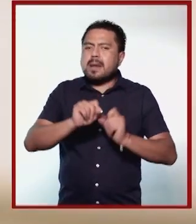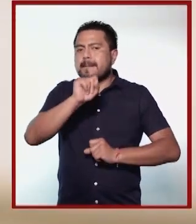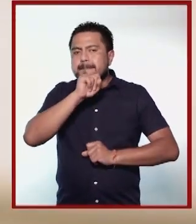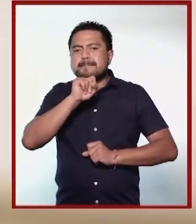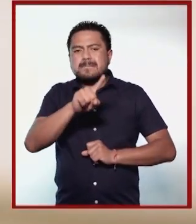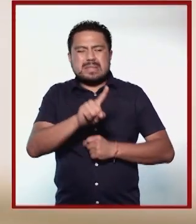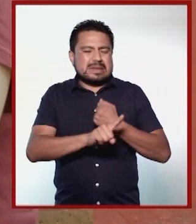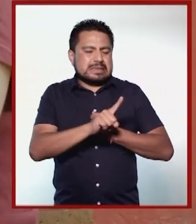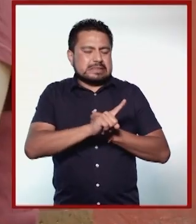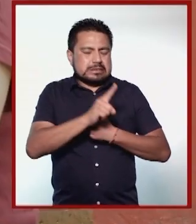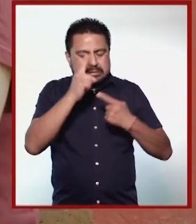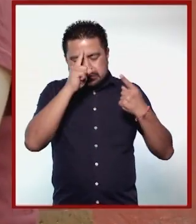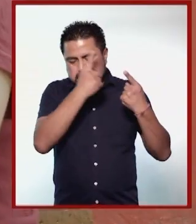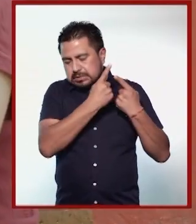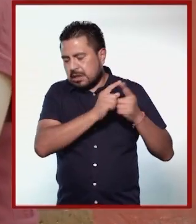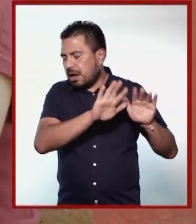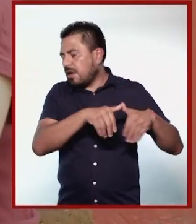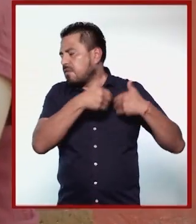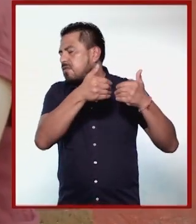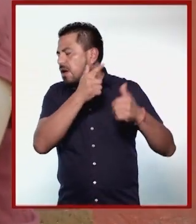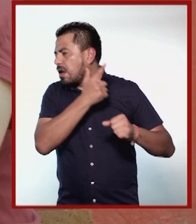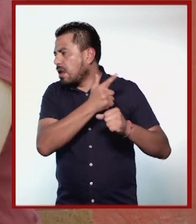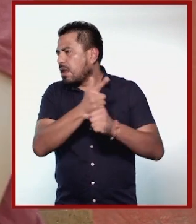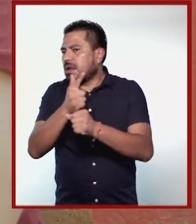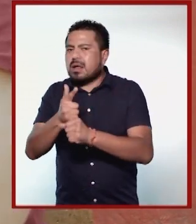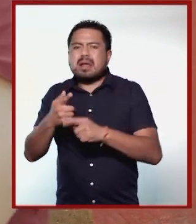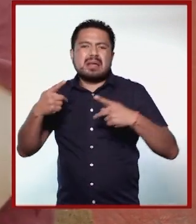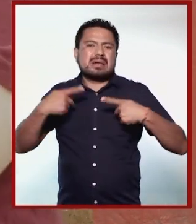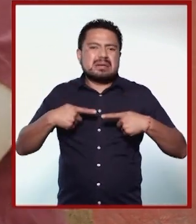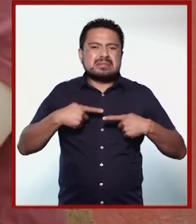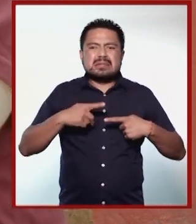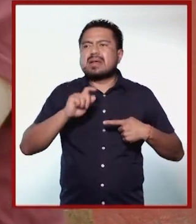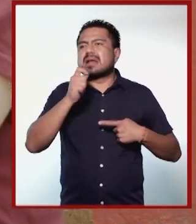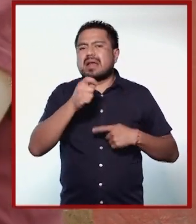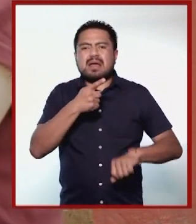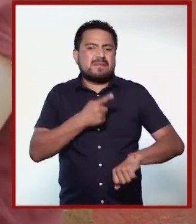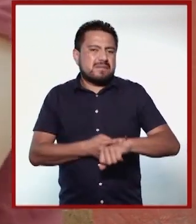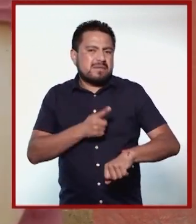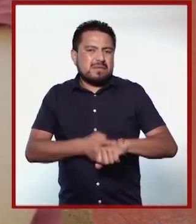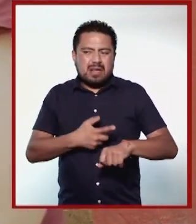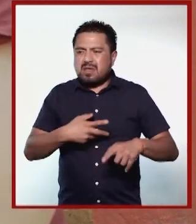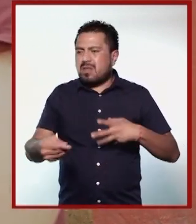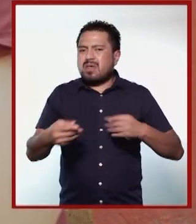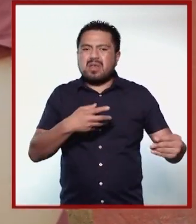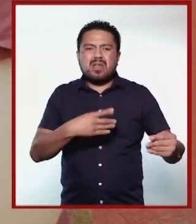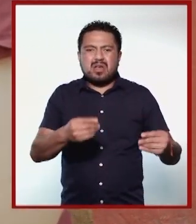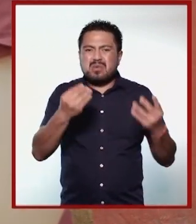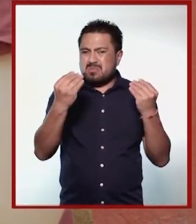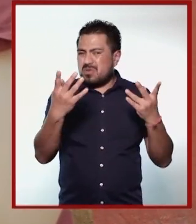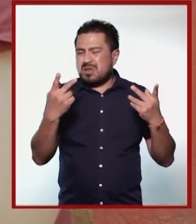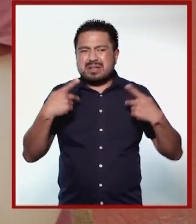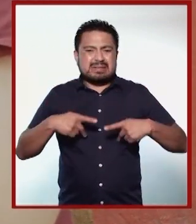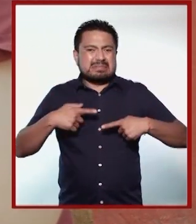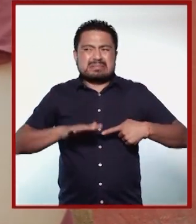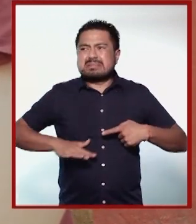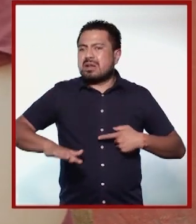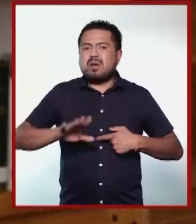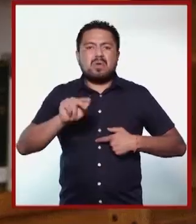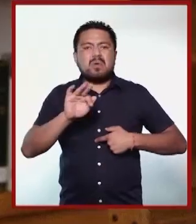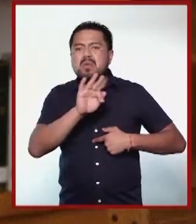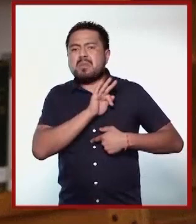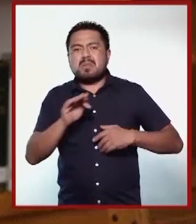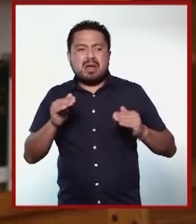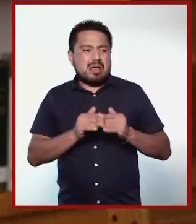te va afectando lo que está afuera, porque te enteras de la gente que se está enfermando. Hay muchas personas que no pueden